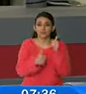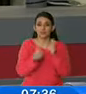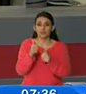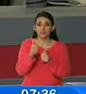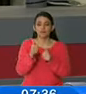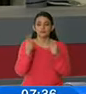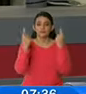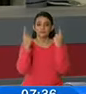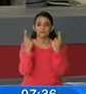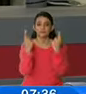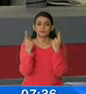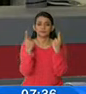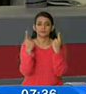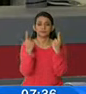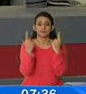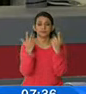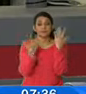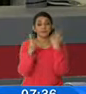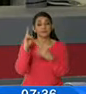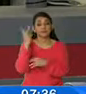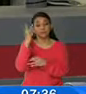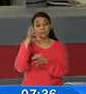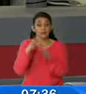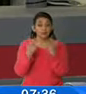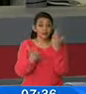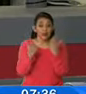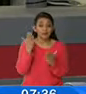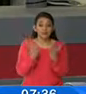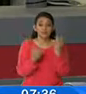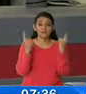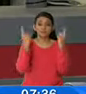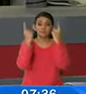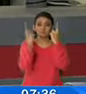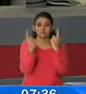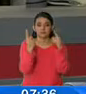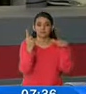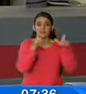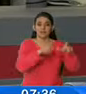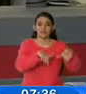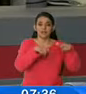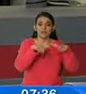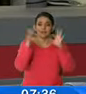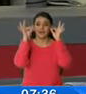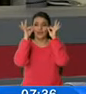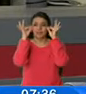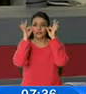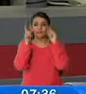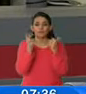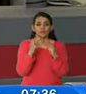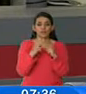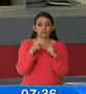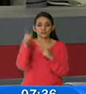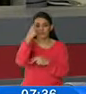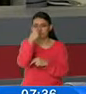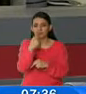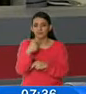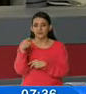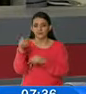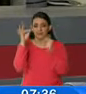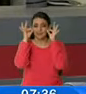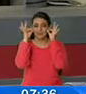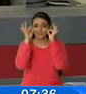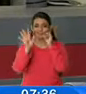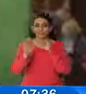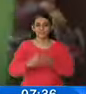en segunda ubicación y de existir segunda vuelta, pues estaría con el candidato Lenín Moreno. Conozcamos el perfil del